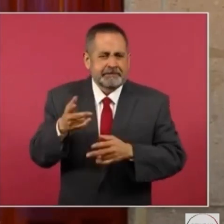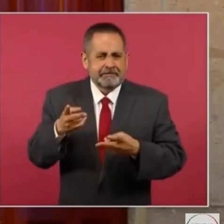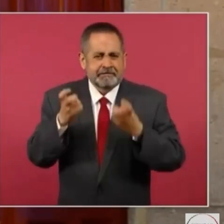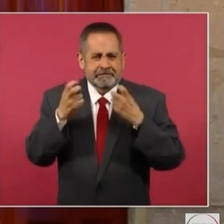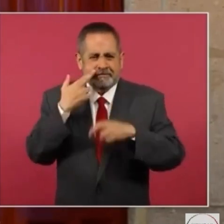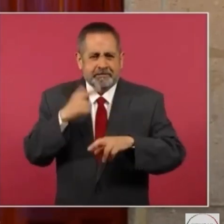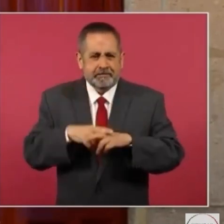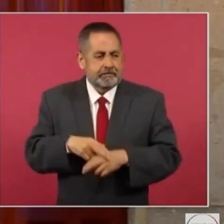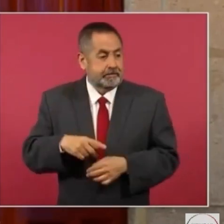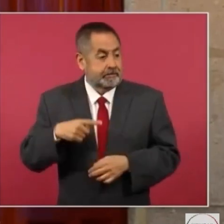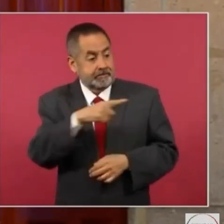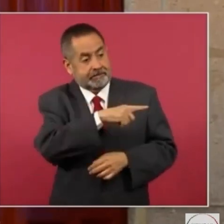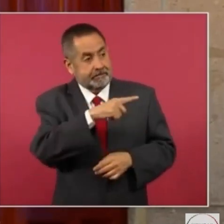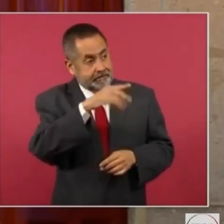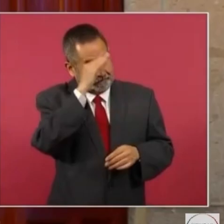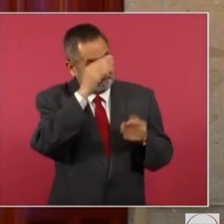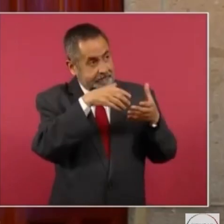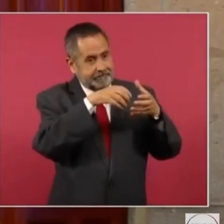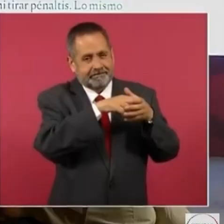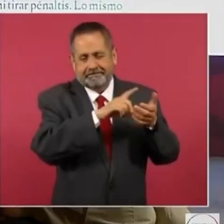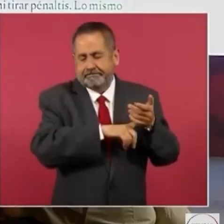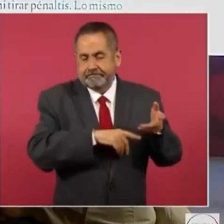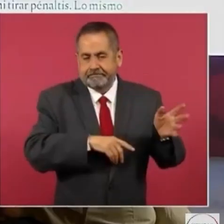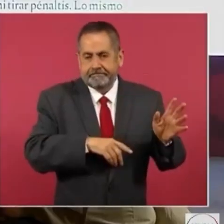Estaba pensando en los de arriba.